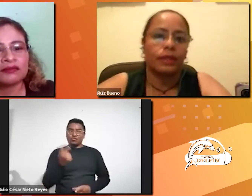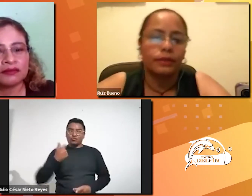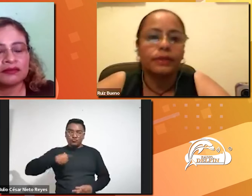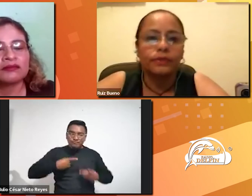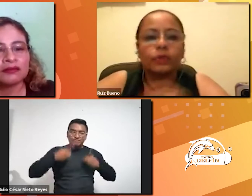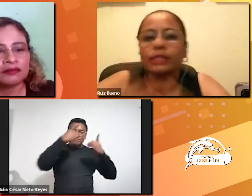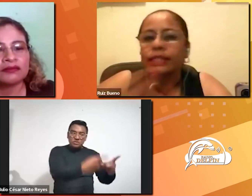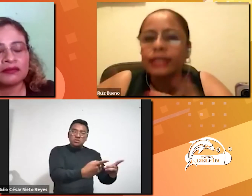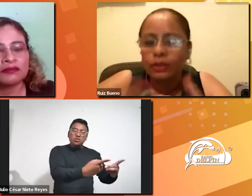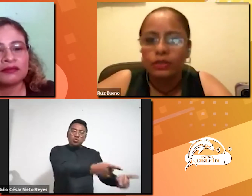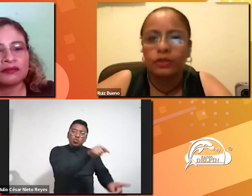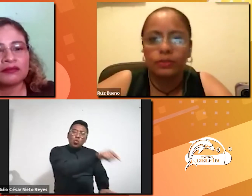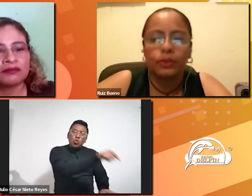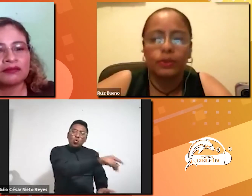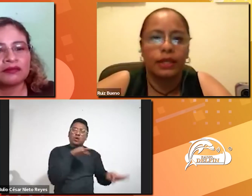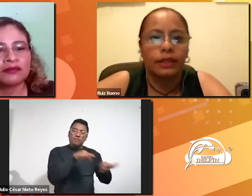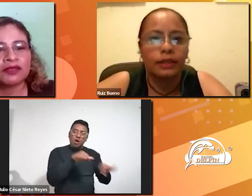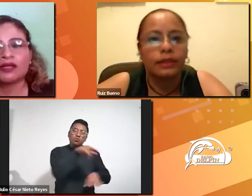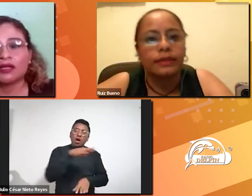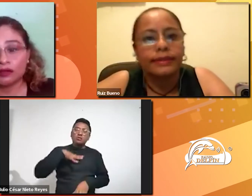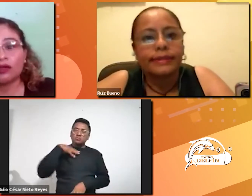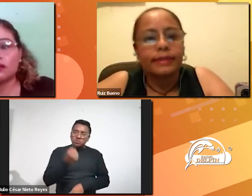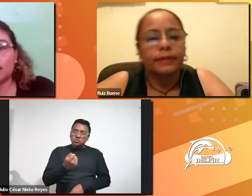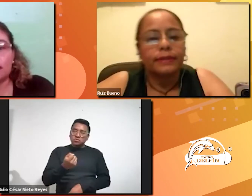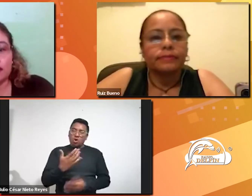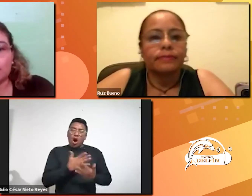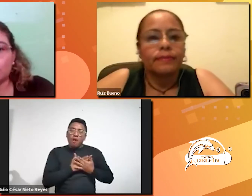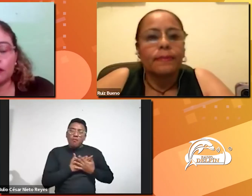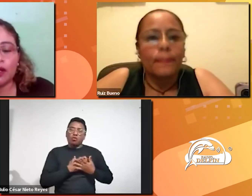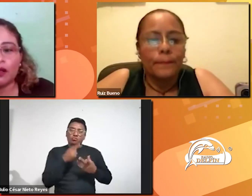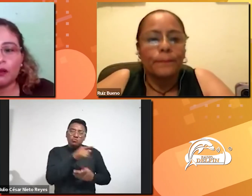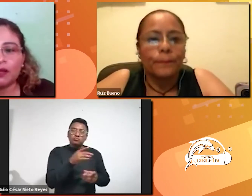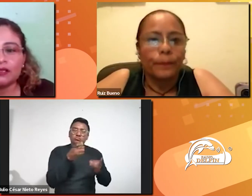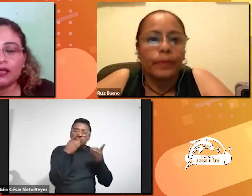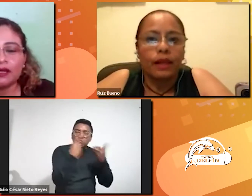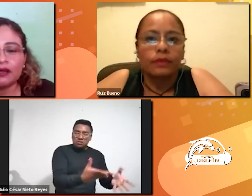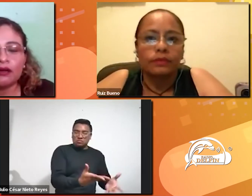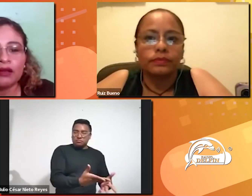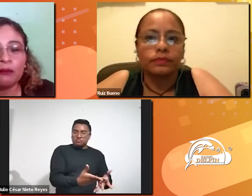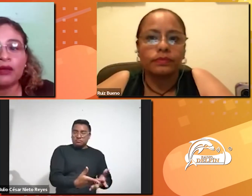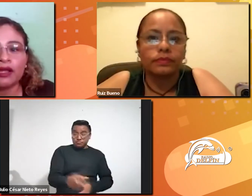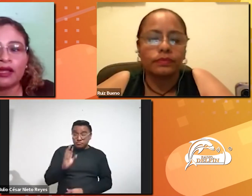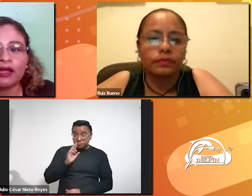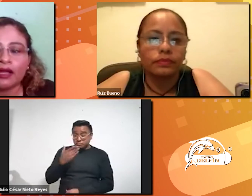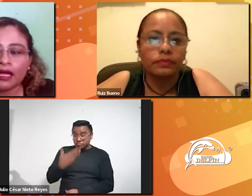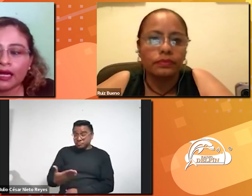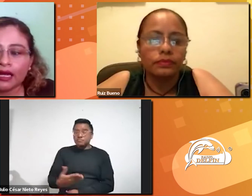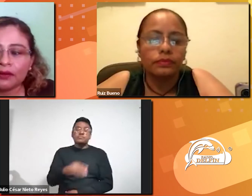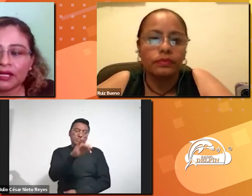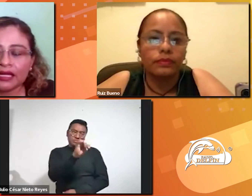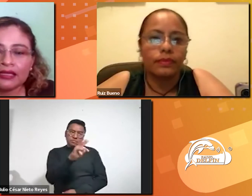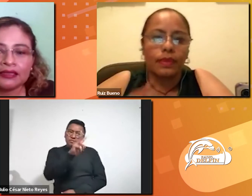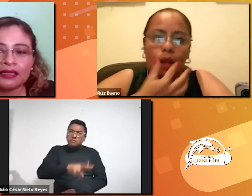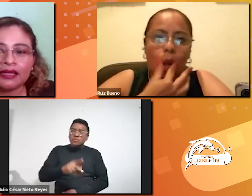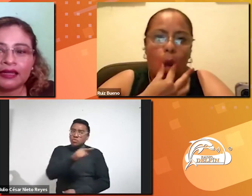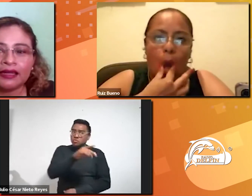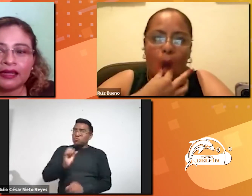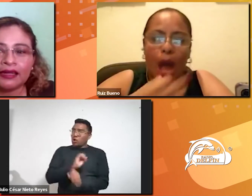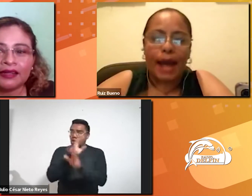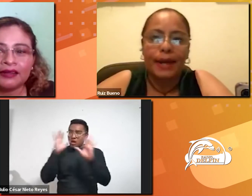amorosa. No sé si con esto respondí, Jenny. No, sí, más que claro, y porque la